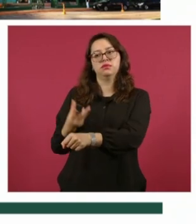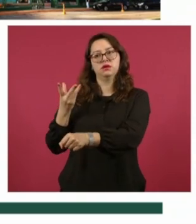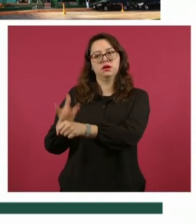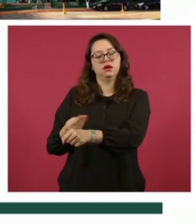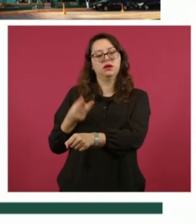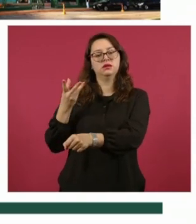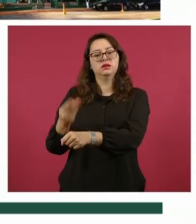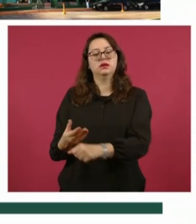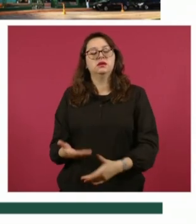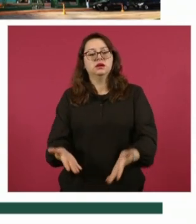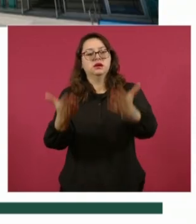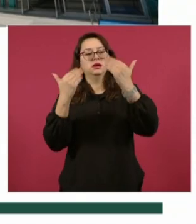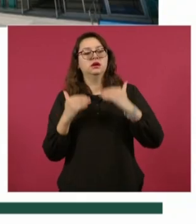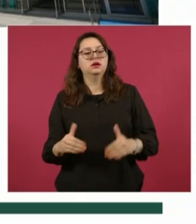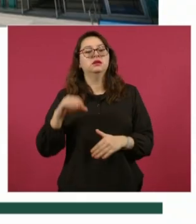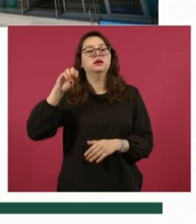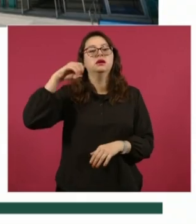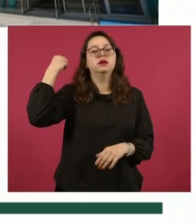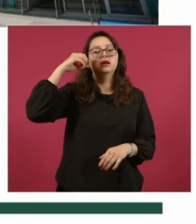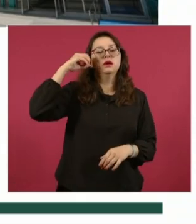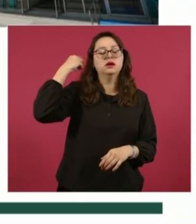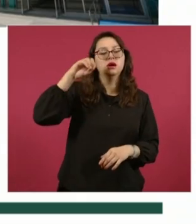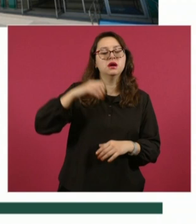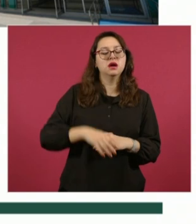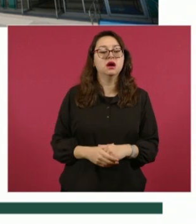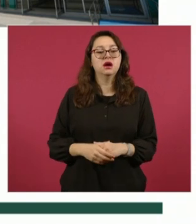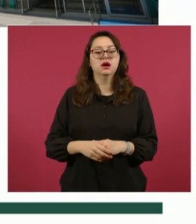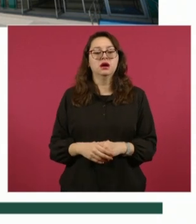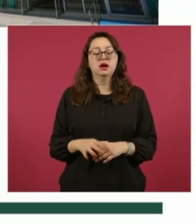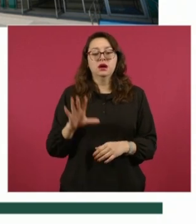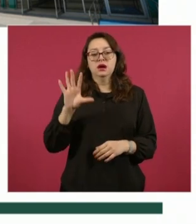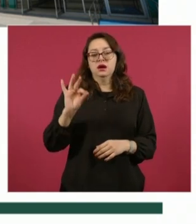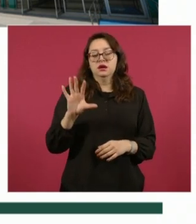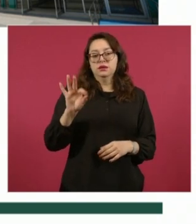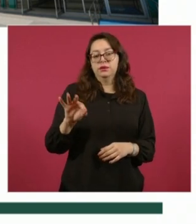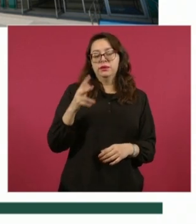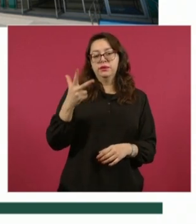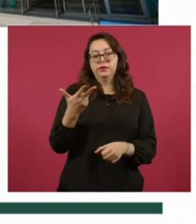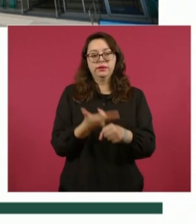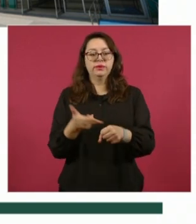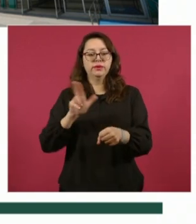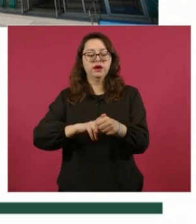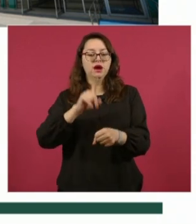En el caso de Oaxaca, para la rehabilitación de 48 hospitales y